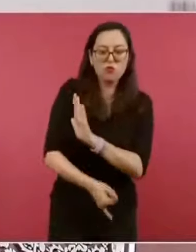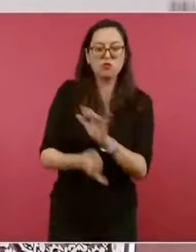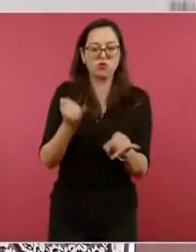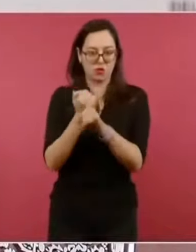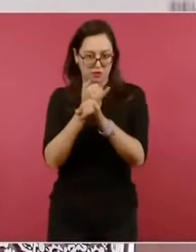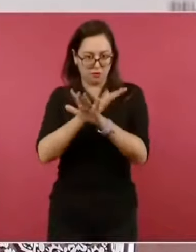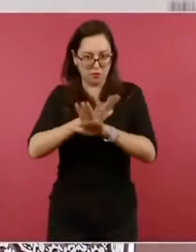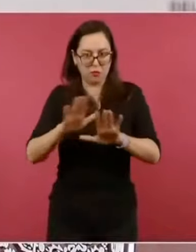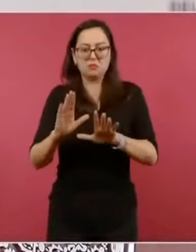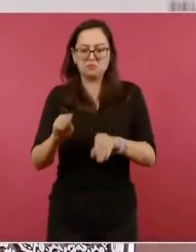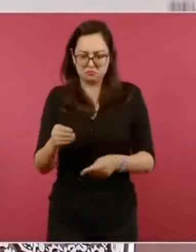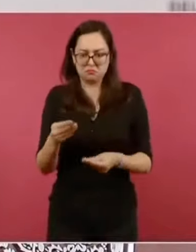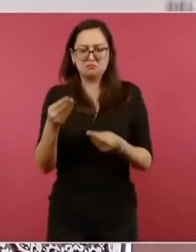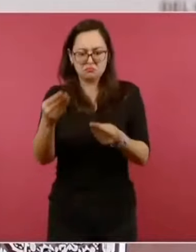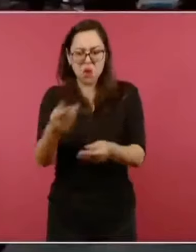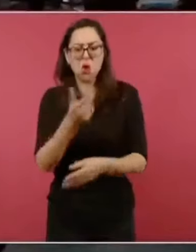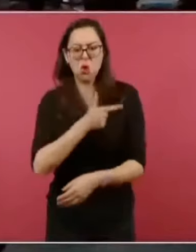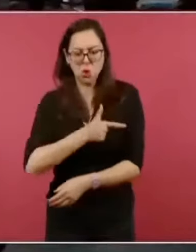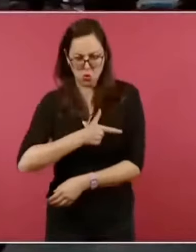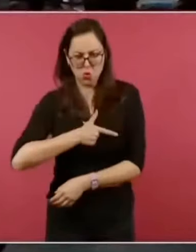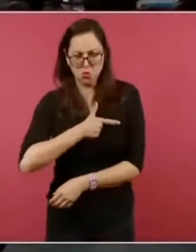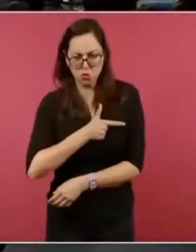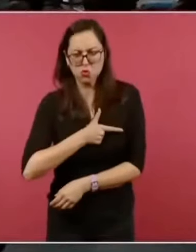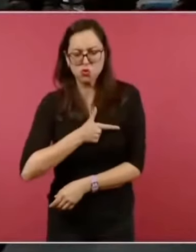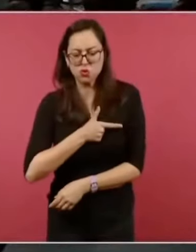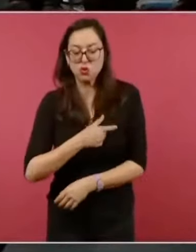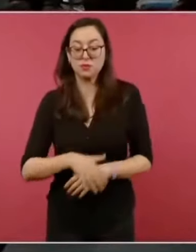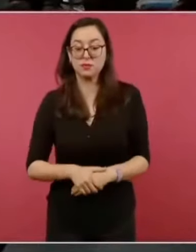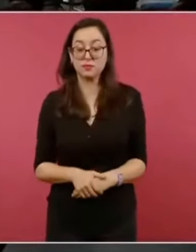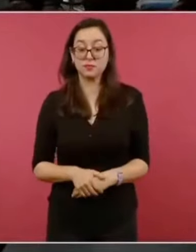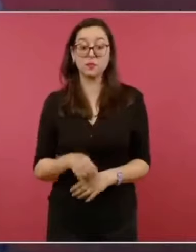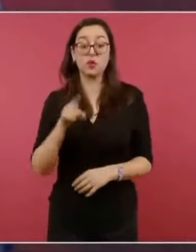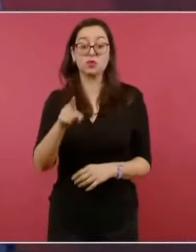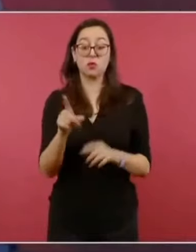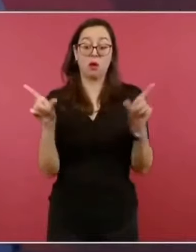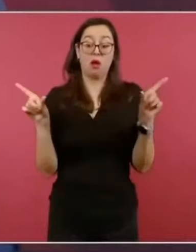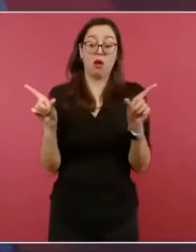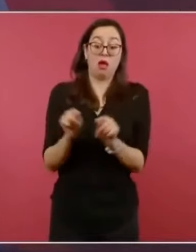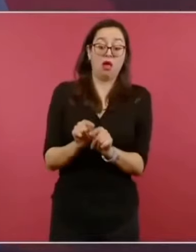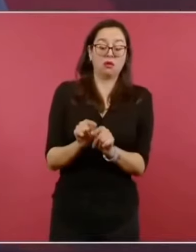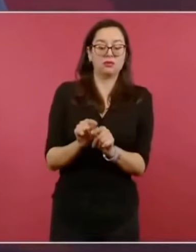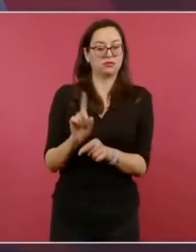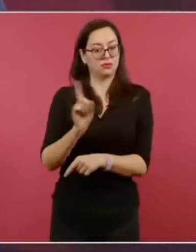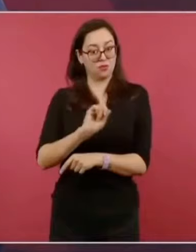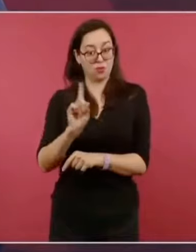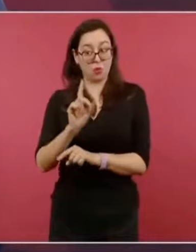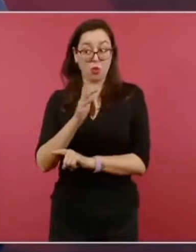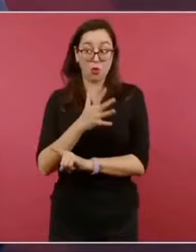amplia porque no hay texto sin